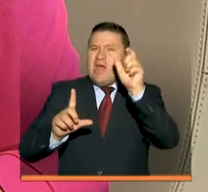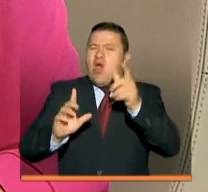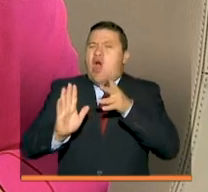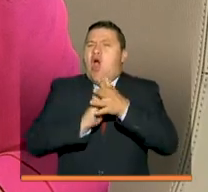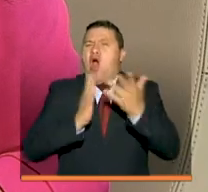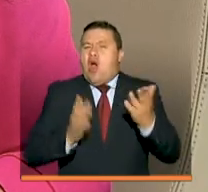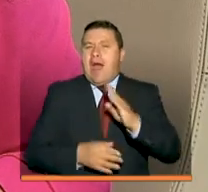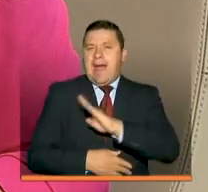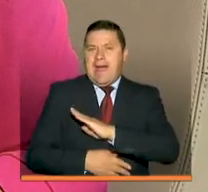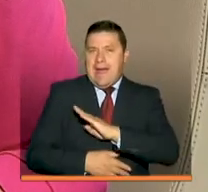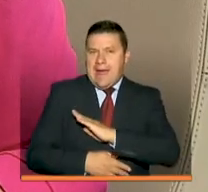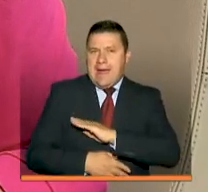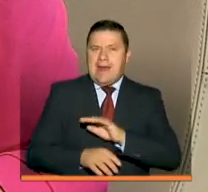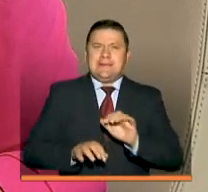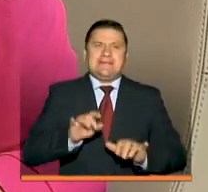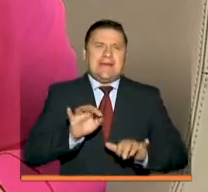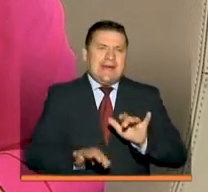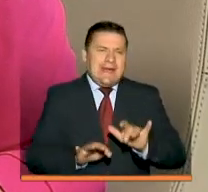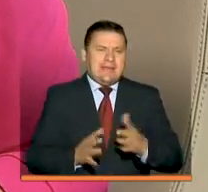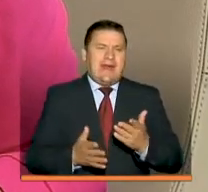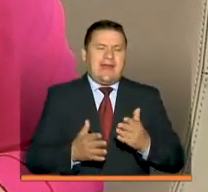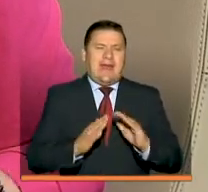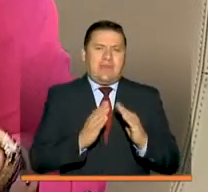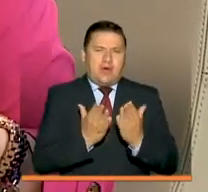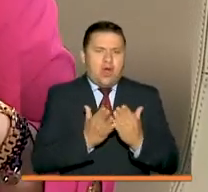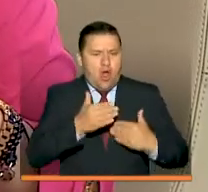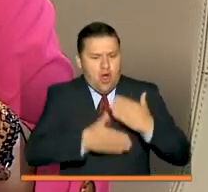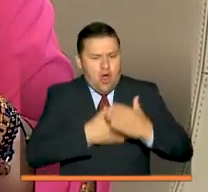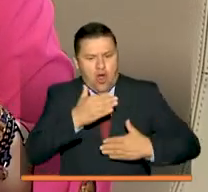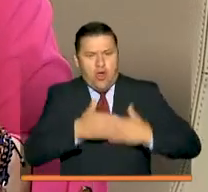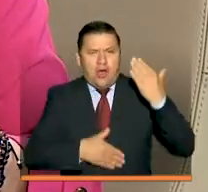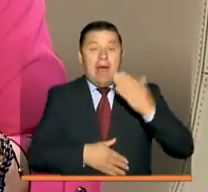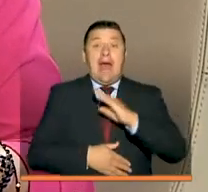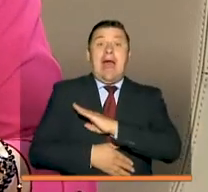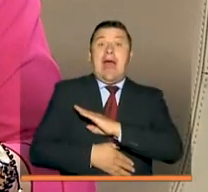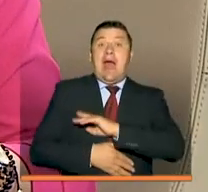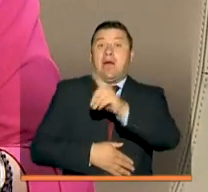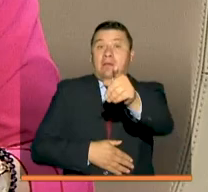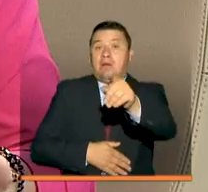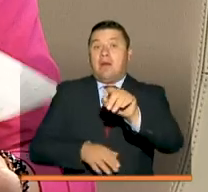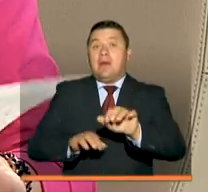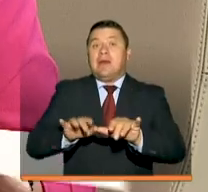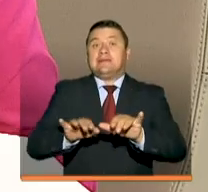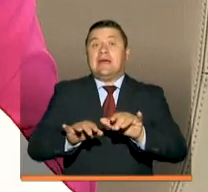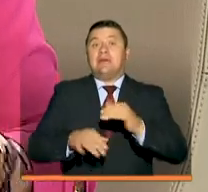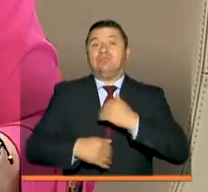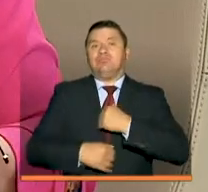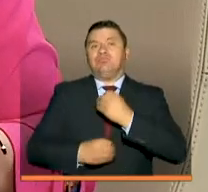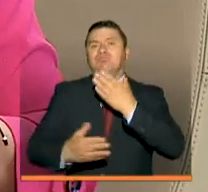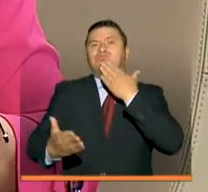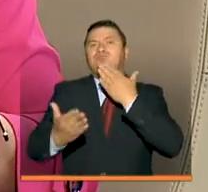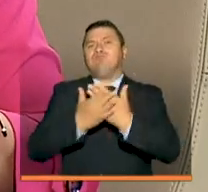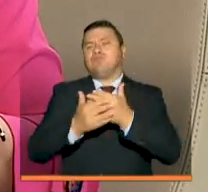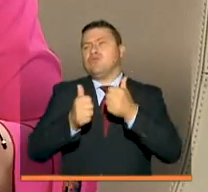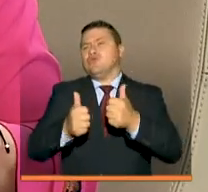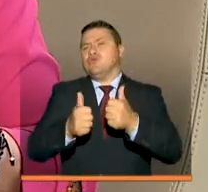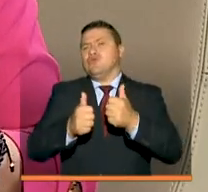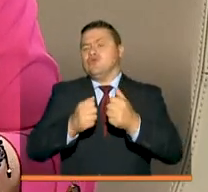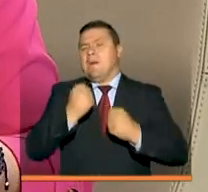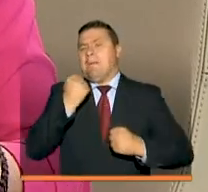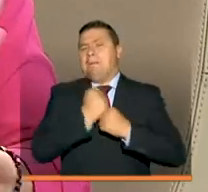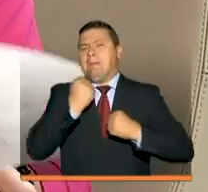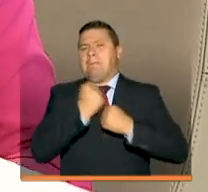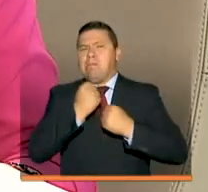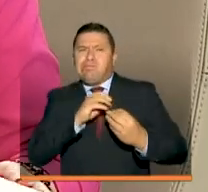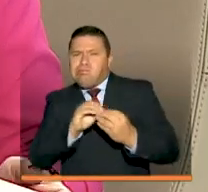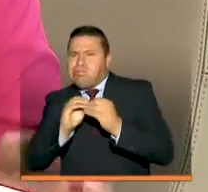de alcaldías, de secretarías que inician su proceso. A los alcaldes y a los secretarios les mando un agradecimiento infinito porque sabemos todo lo